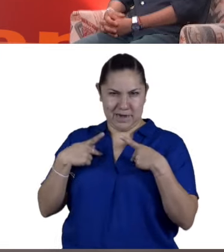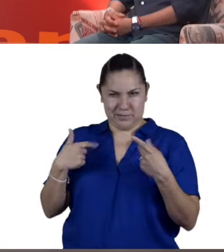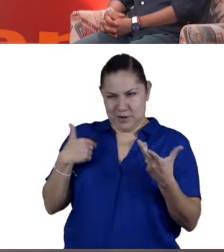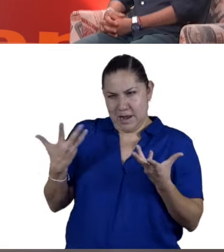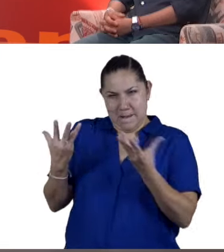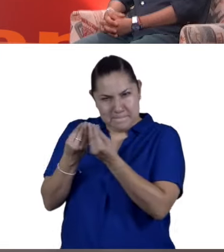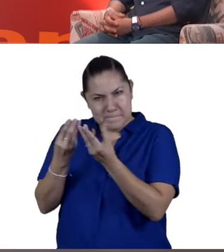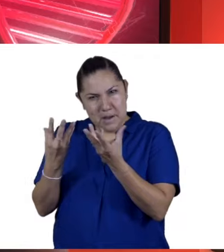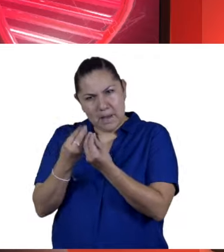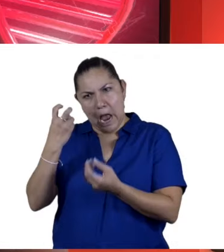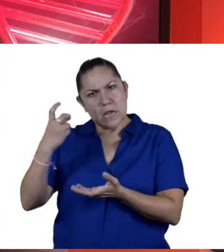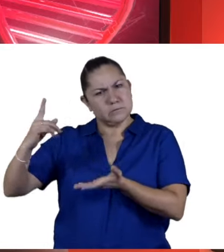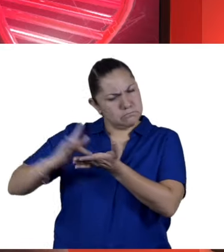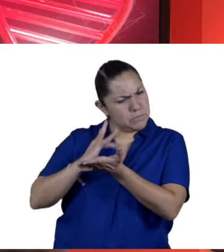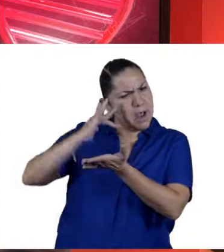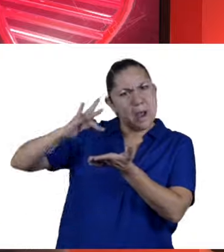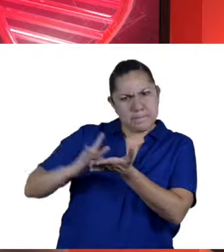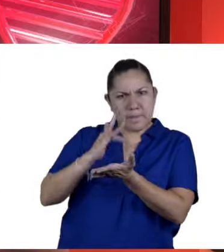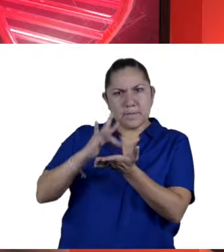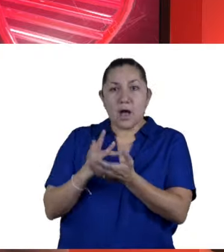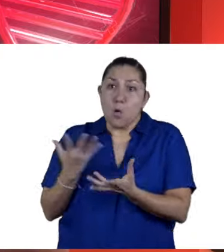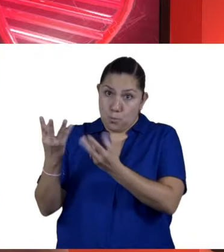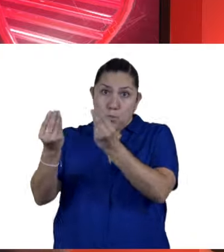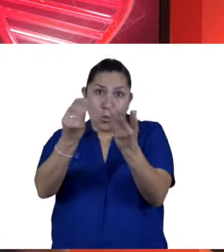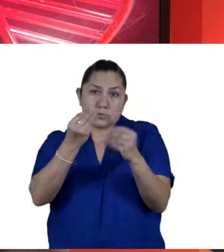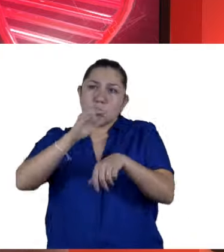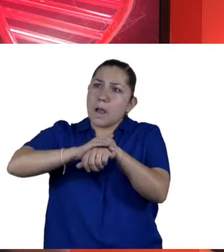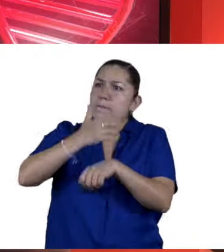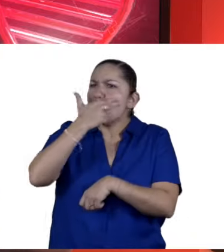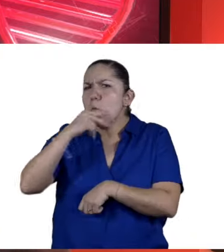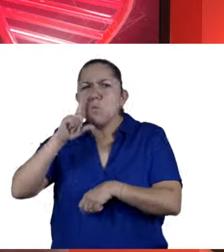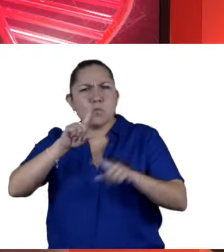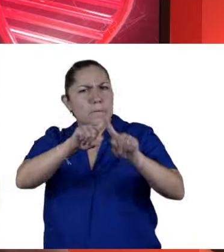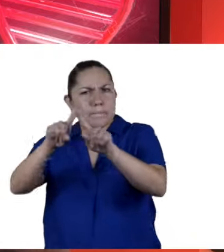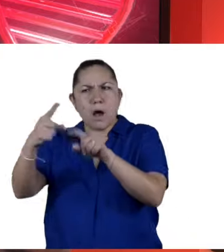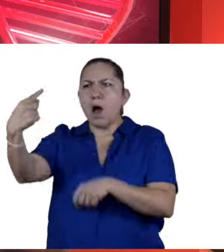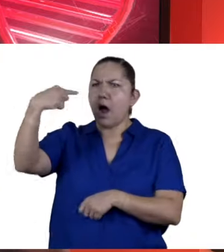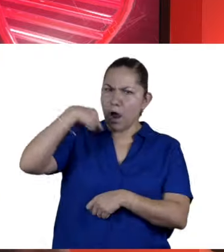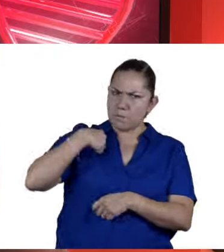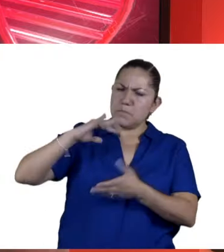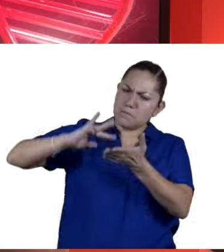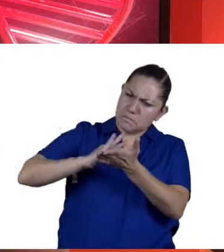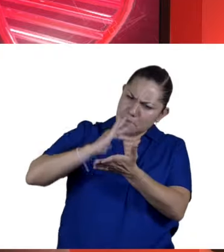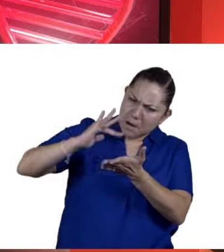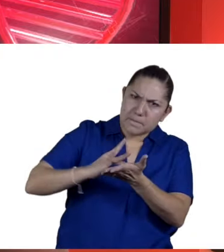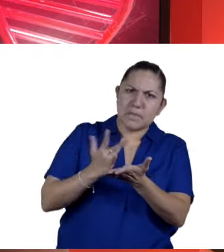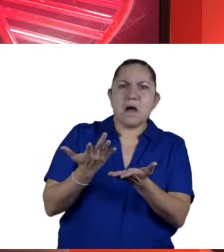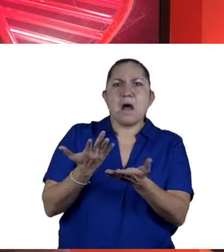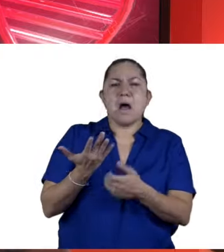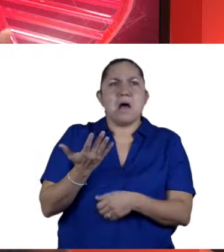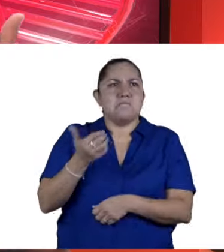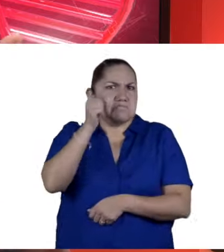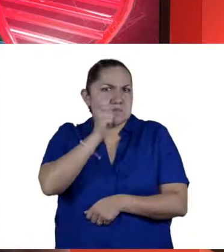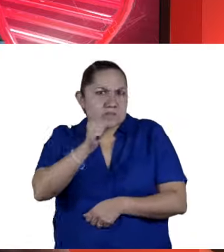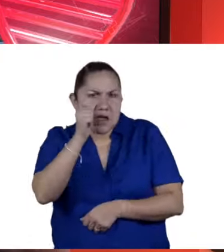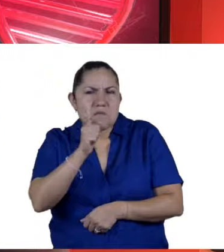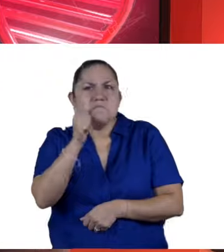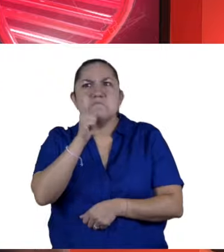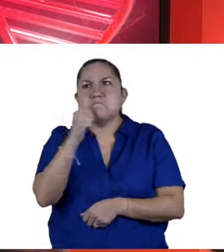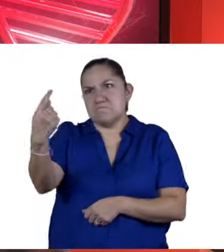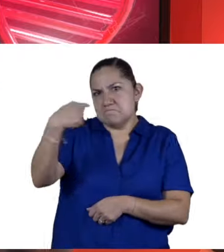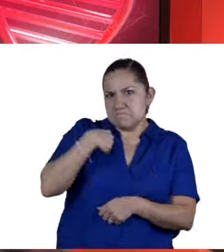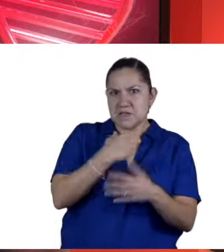hace sobrellevar el día a día. Afortunadamente, tengo amigas que me arropan, mi familia también me